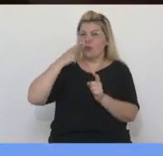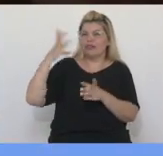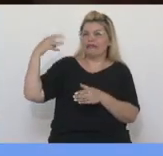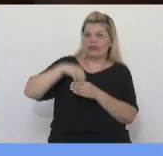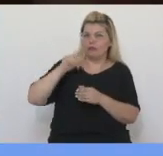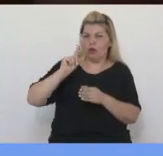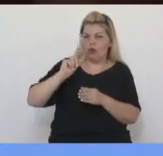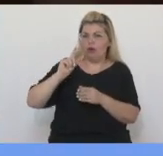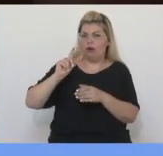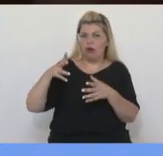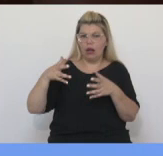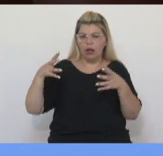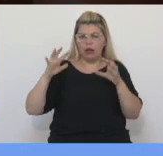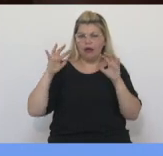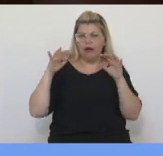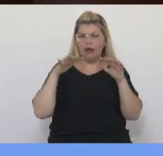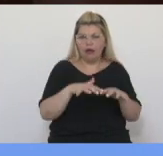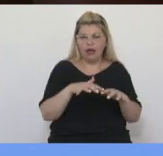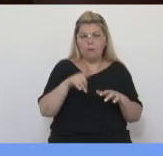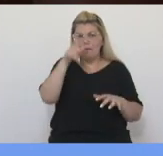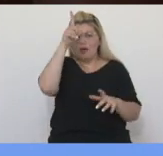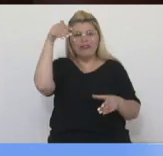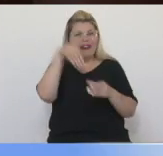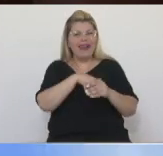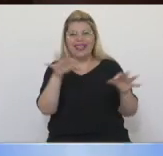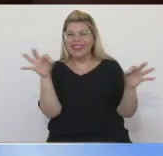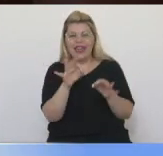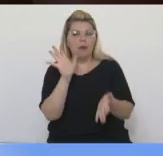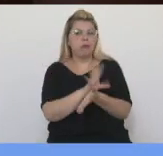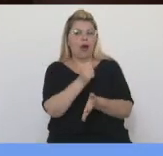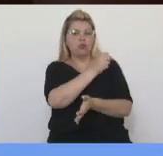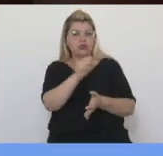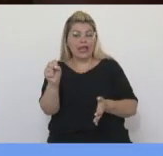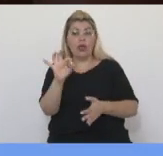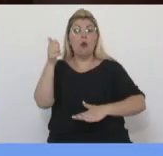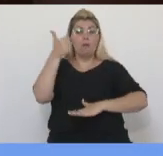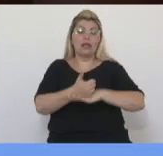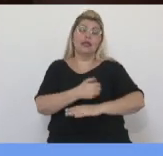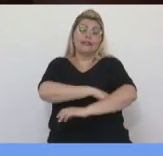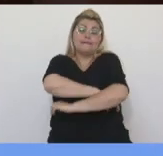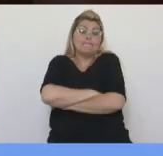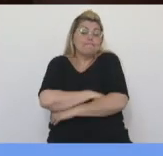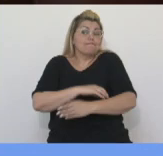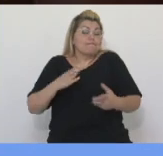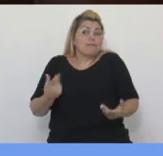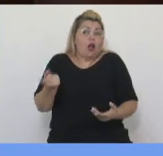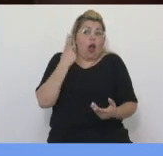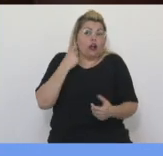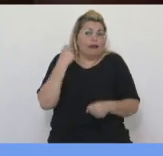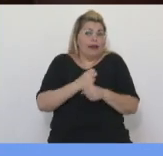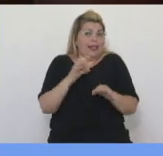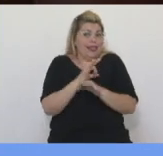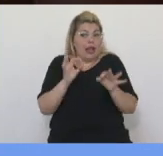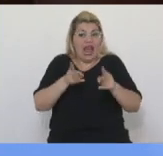y la policía no actúa o está ausente o si está presente se cruza de brazos y tiene la orden de no actuar los edificios municipales